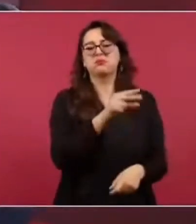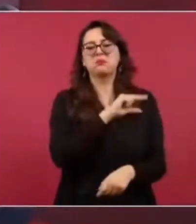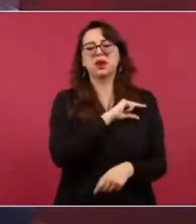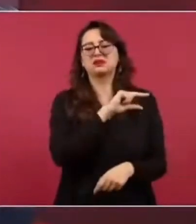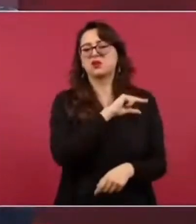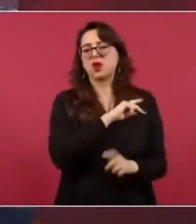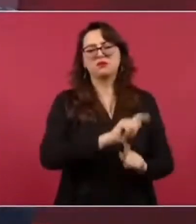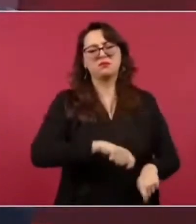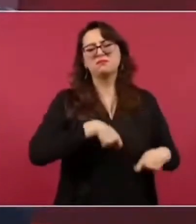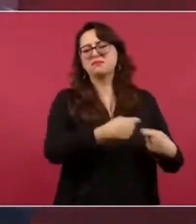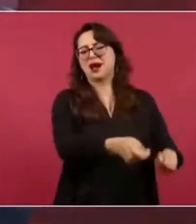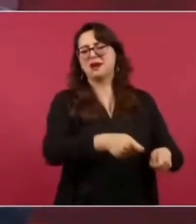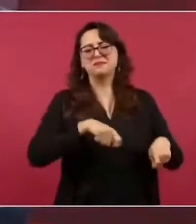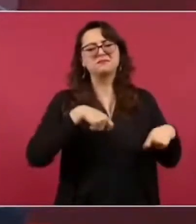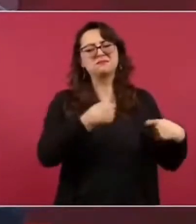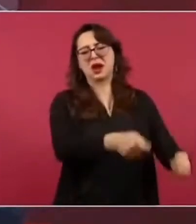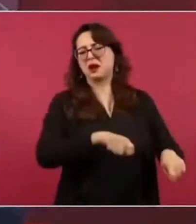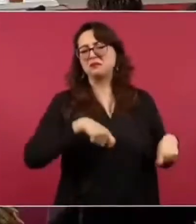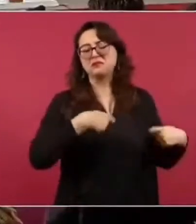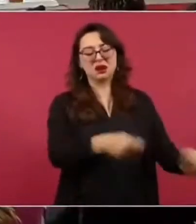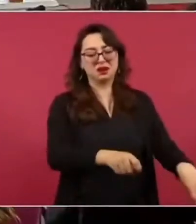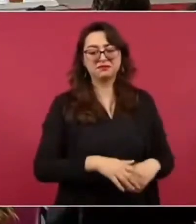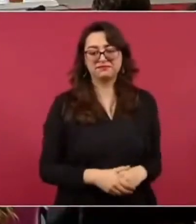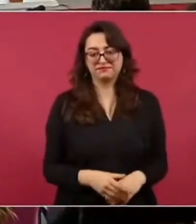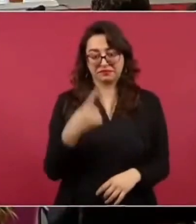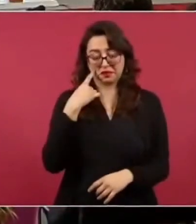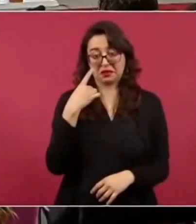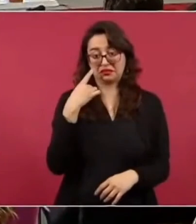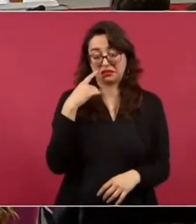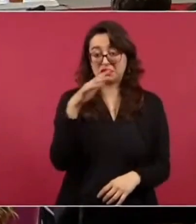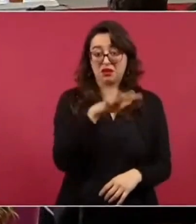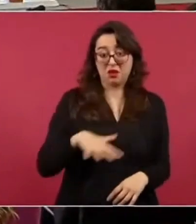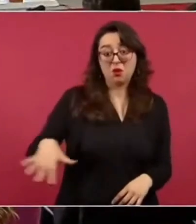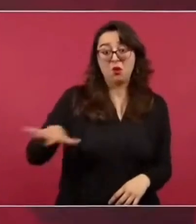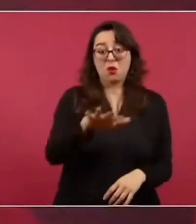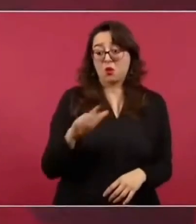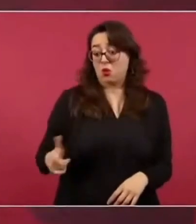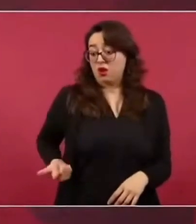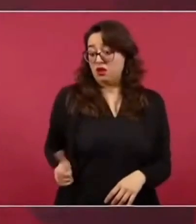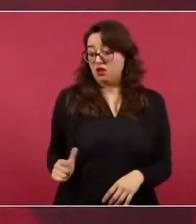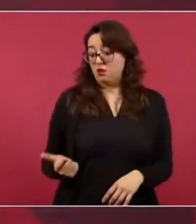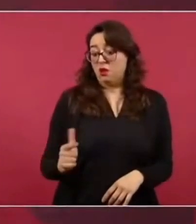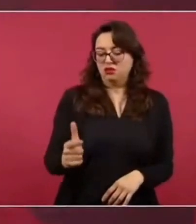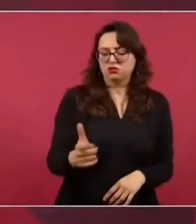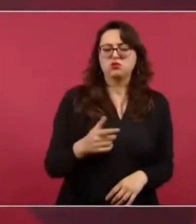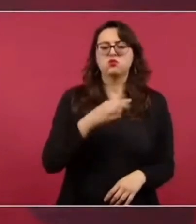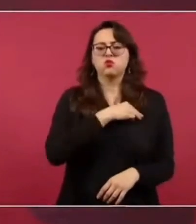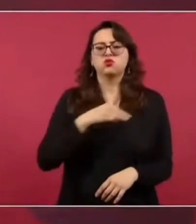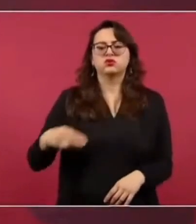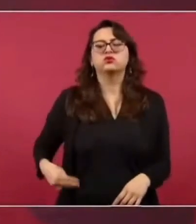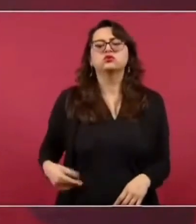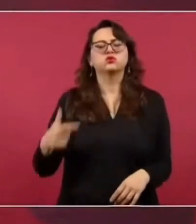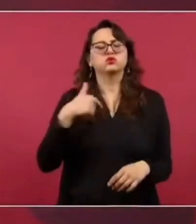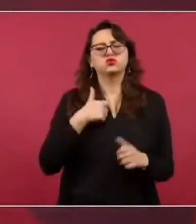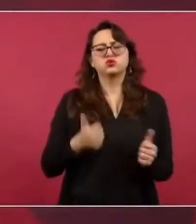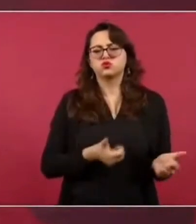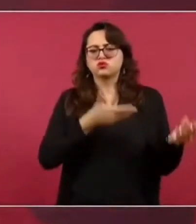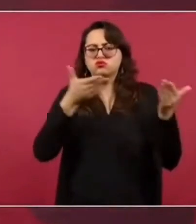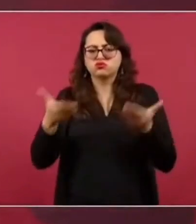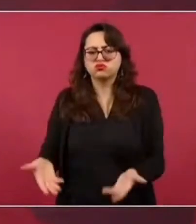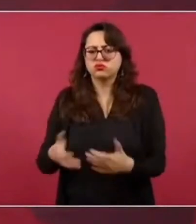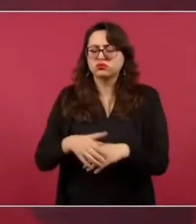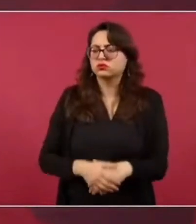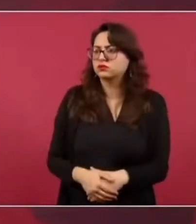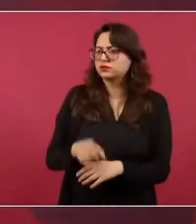Llegué una vez a uno de los municipios de Guanajuato y me encontré de que en la